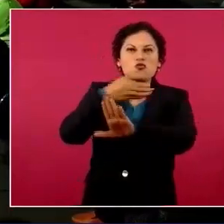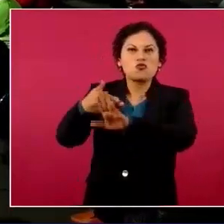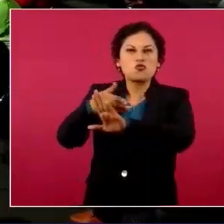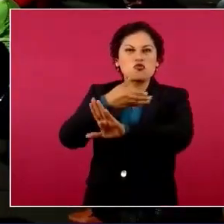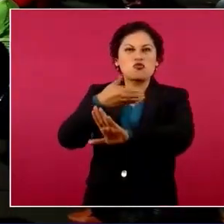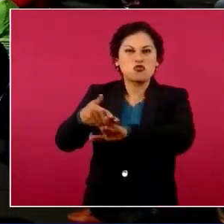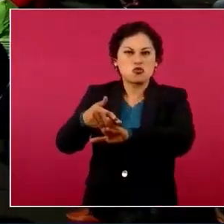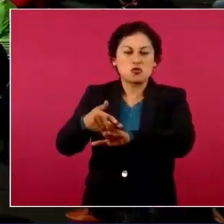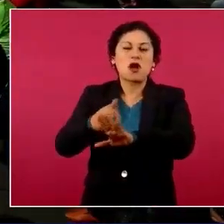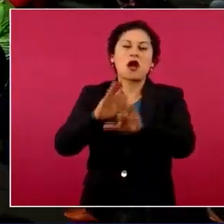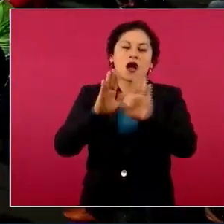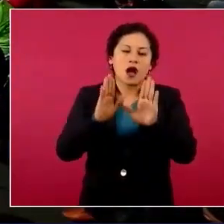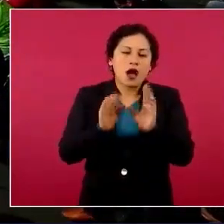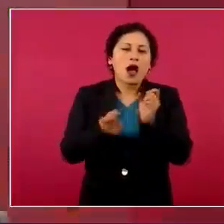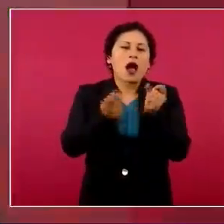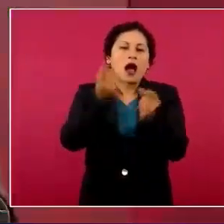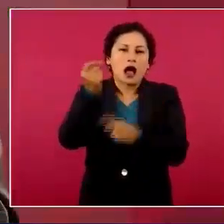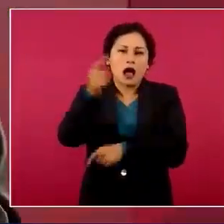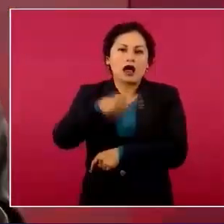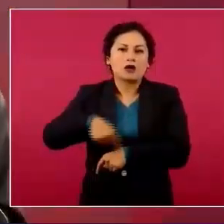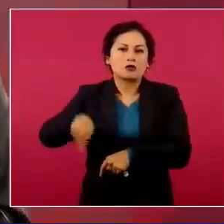Habían las excepciones honrosas